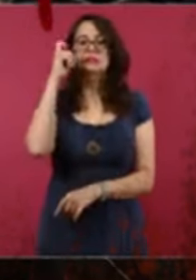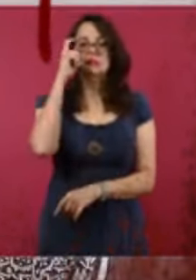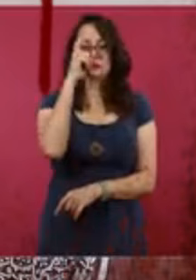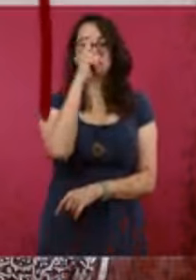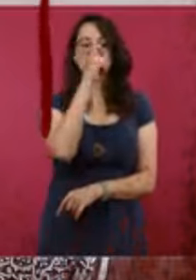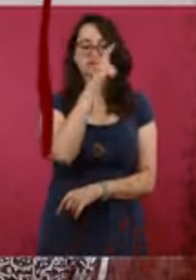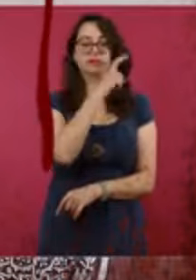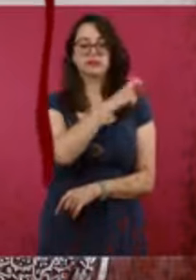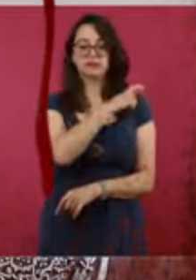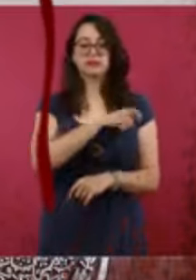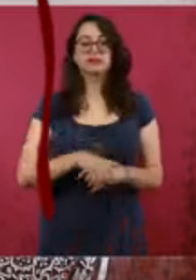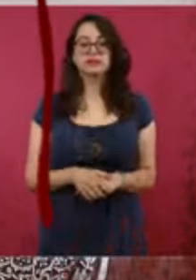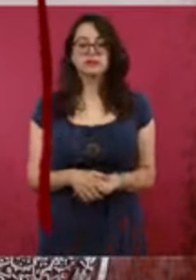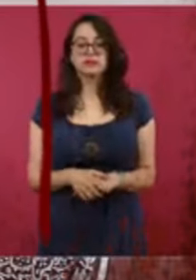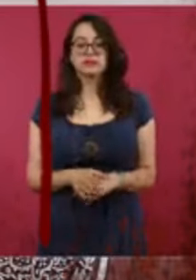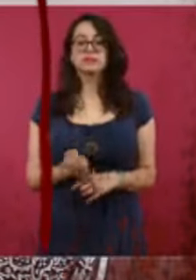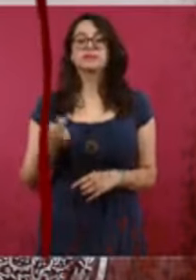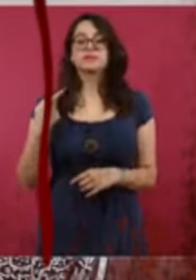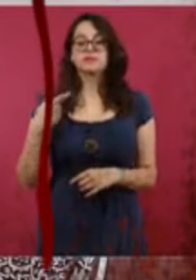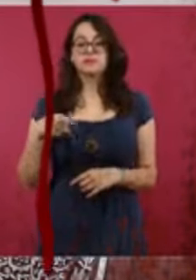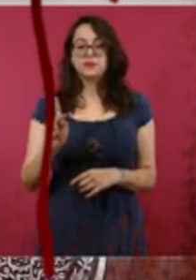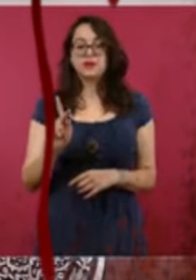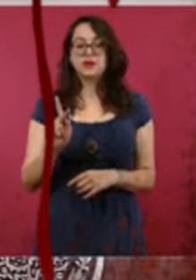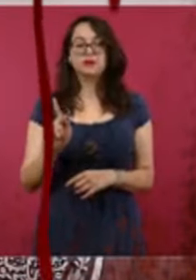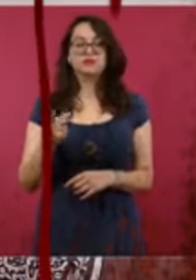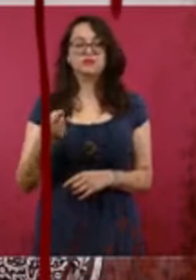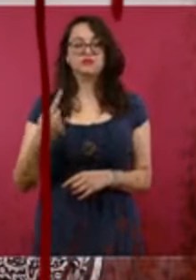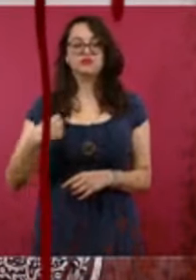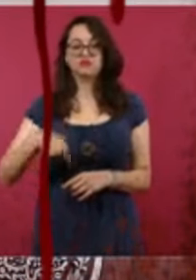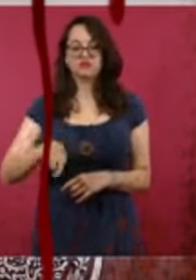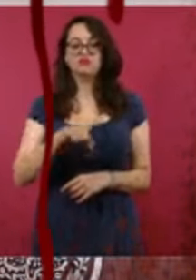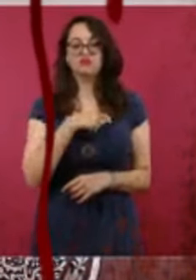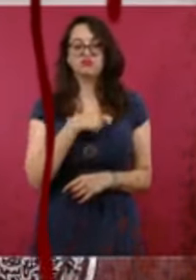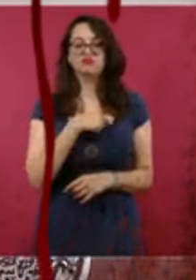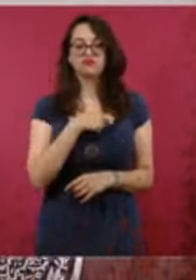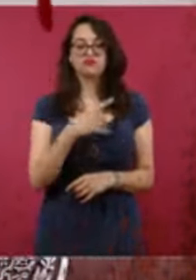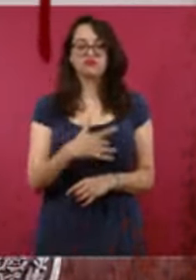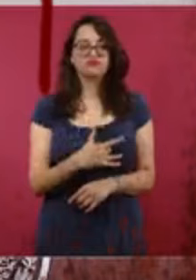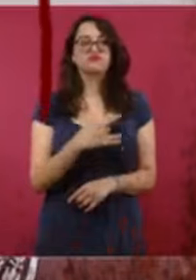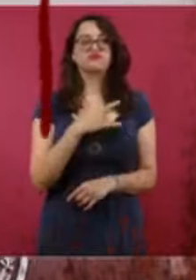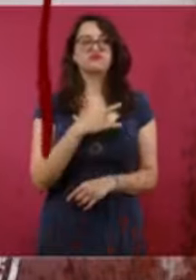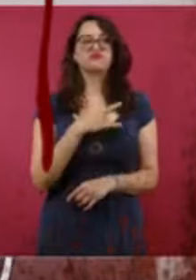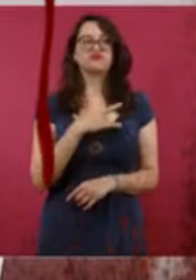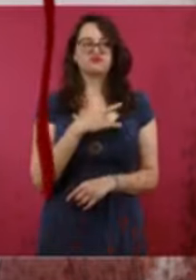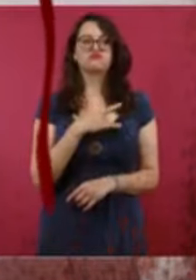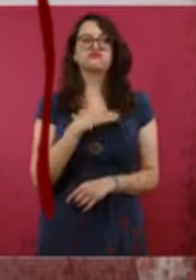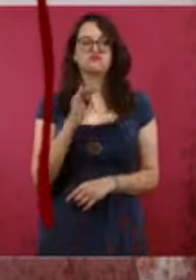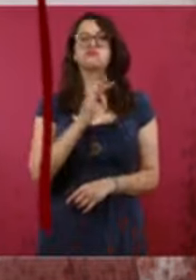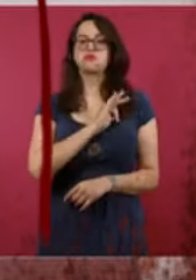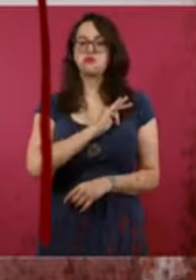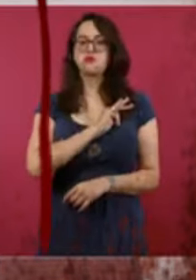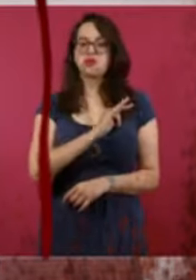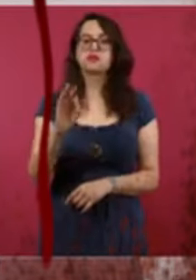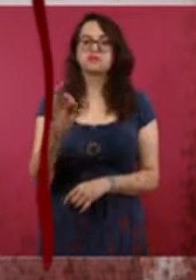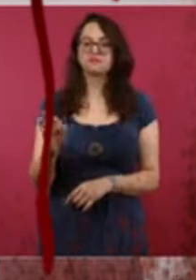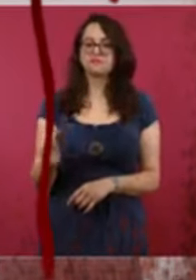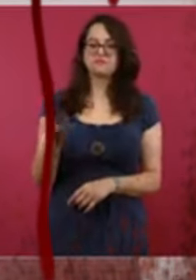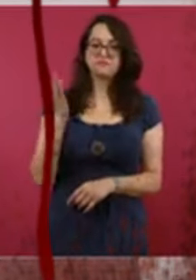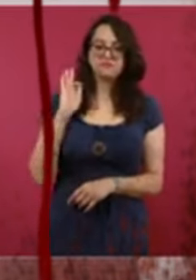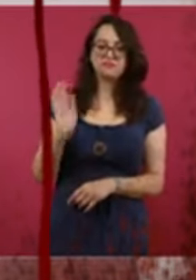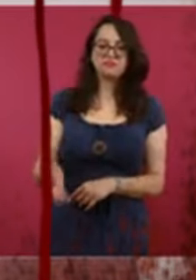ser el mejor del mundo. Ya ven que así habla el anhélido de la presidencia. Entonces yo supongo que si va a